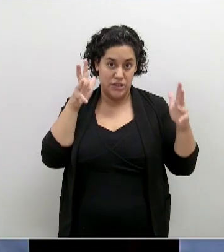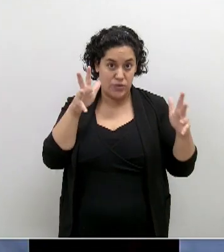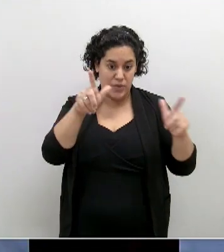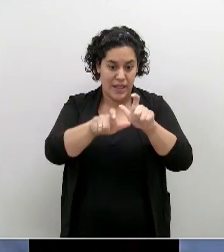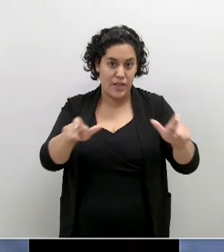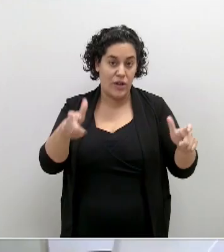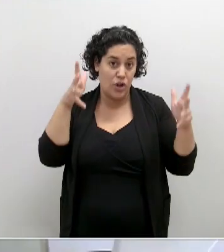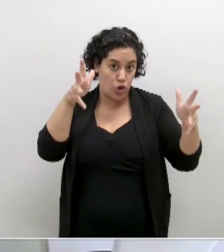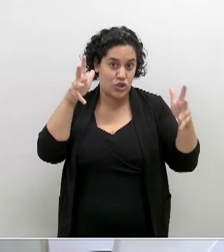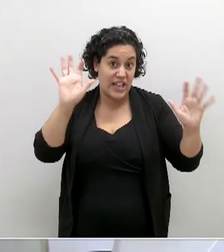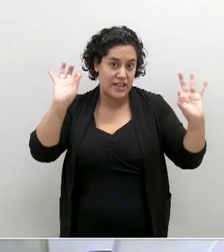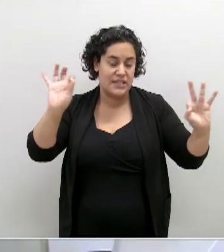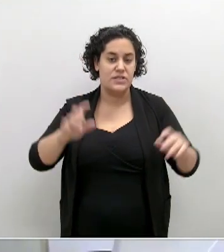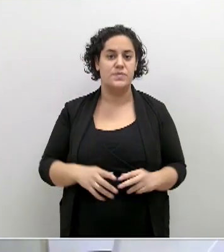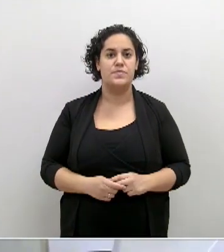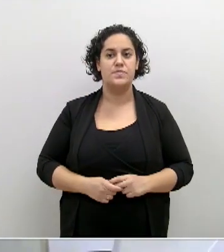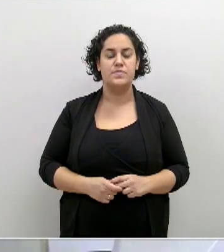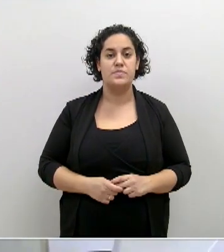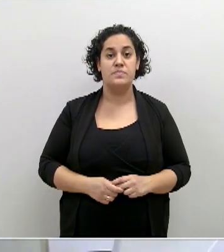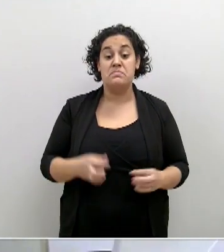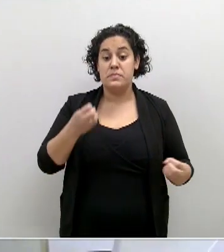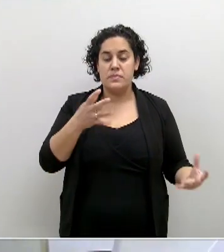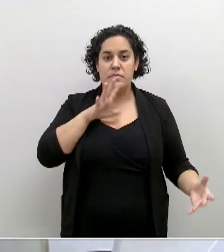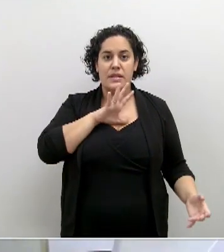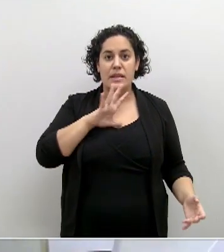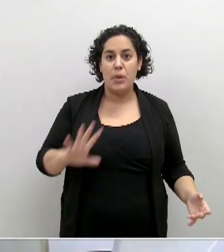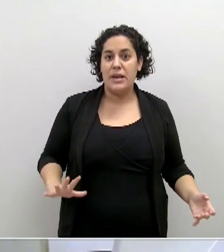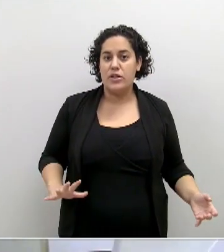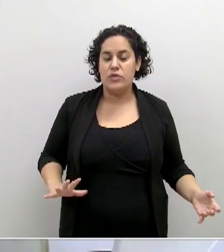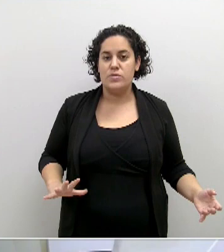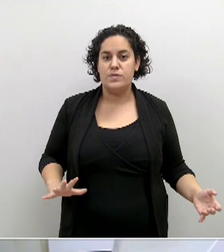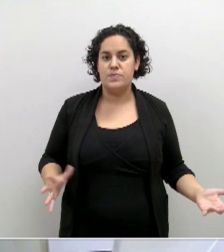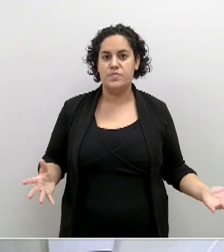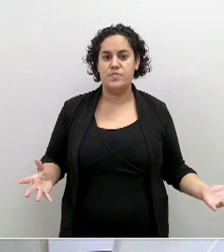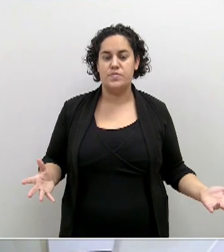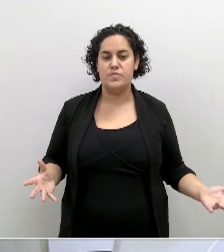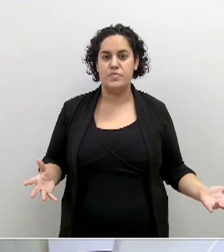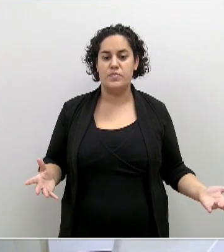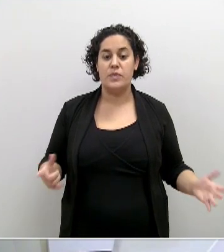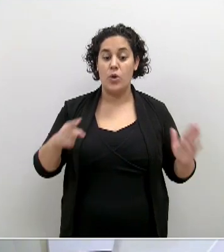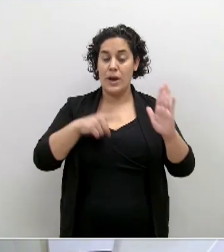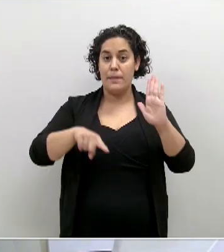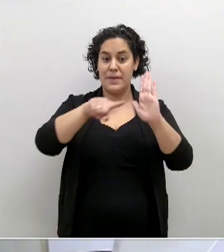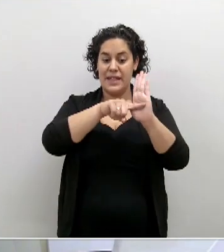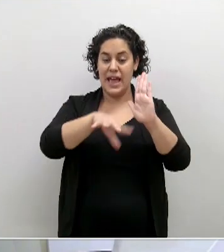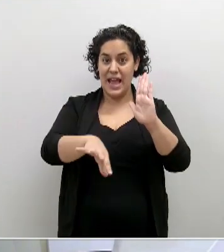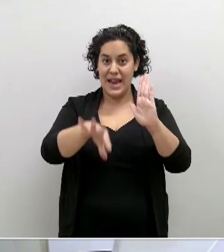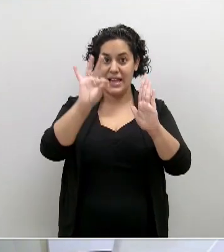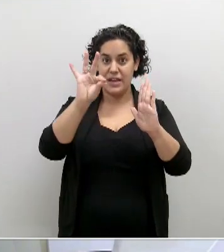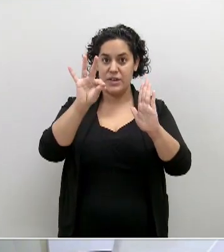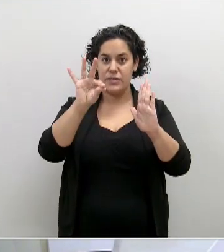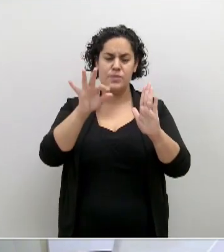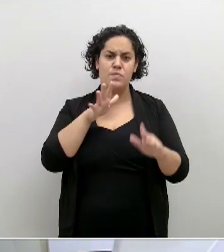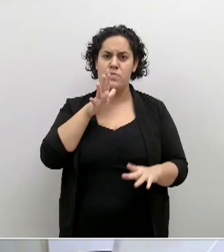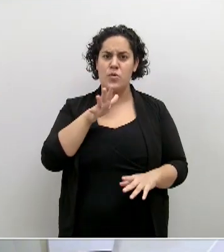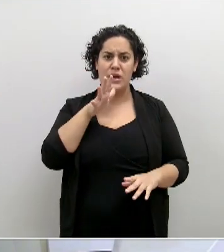ciudadanos. Bueno, en principio, realmente, cuando se toma una medida en